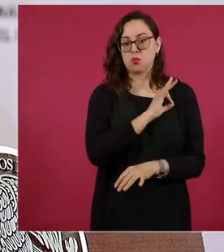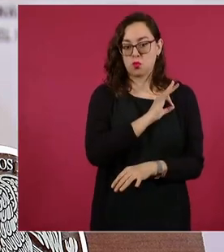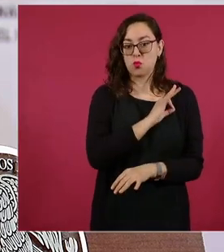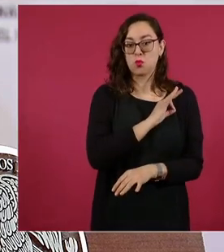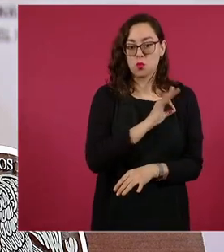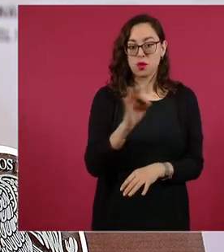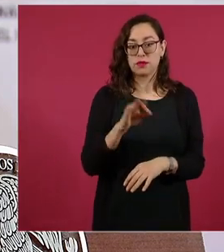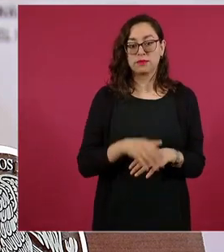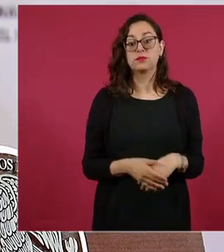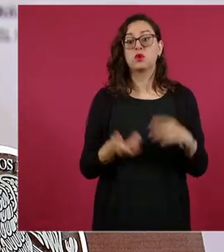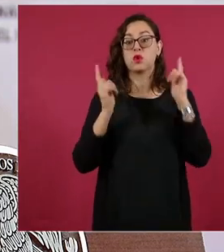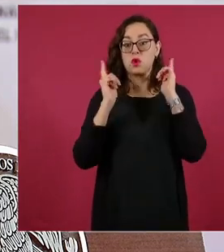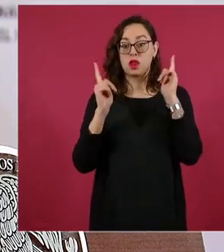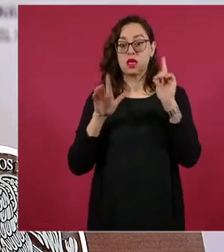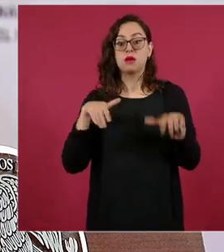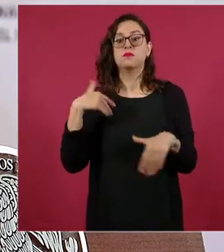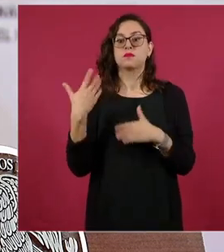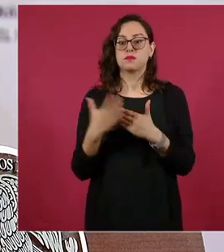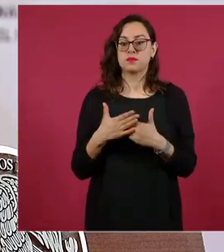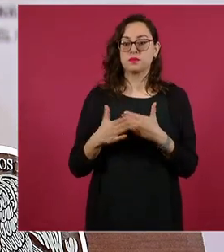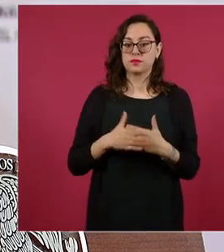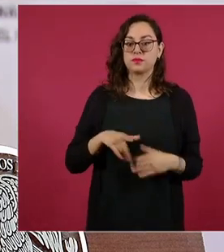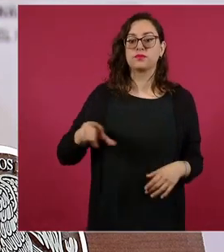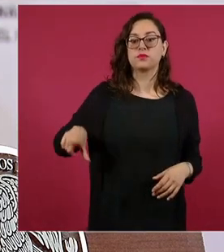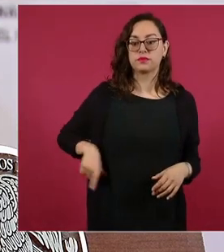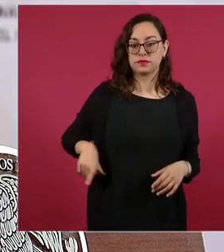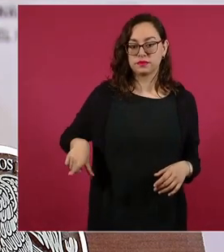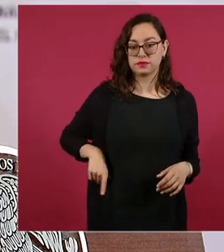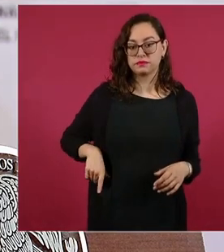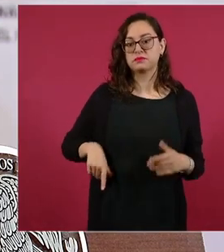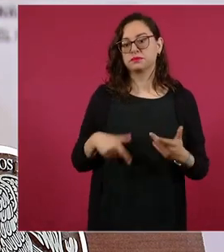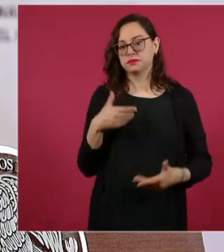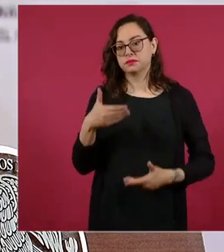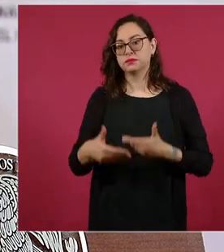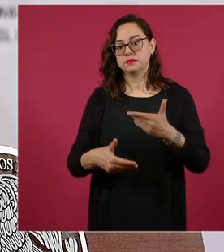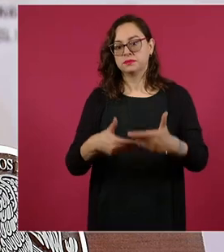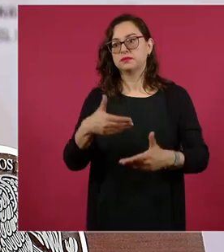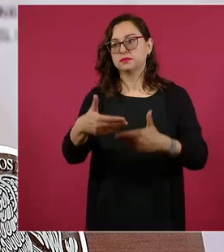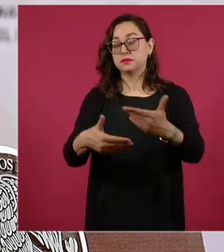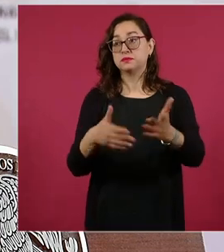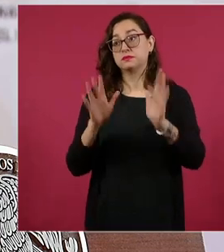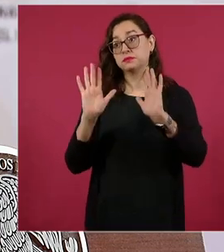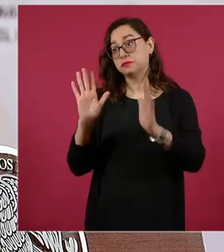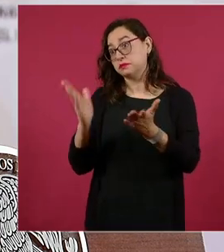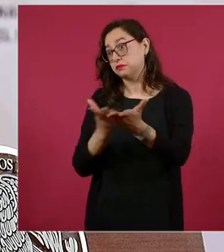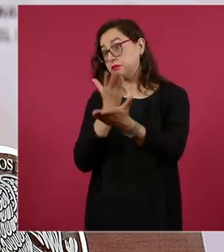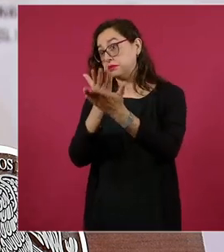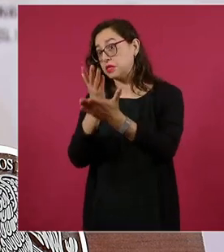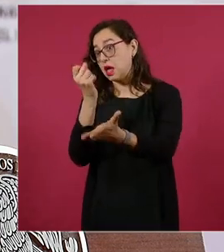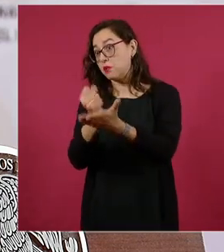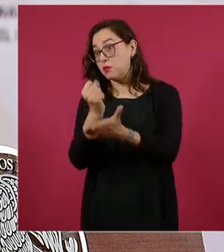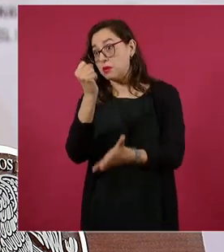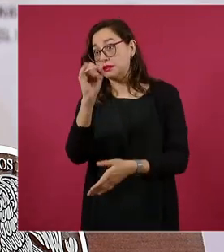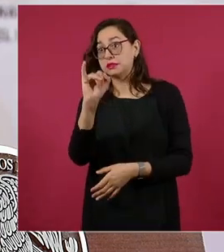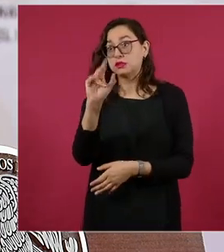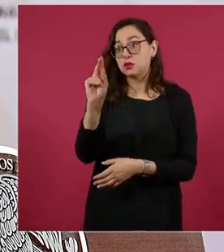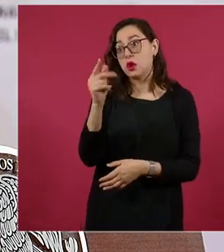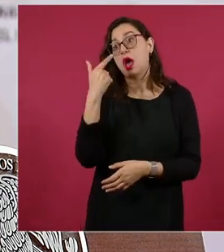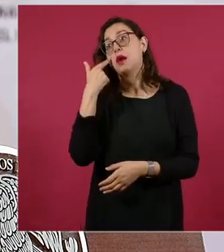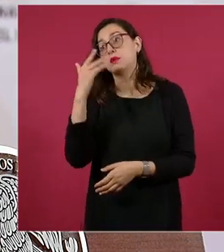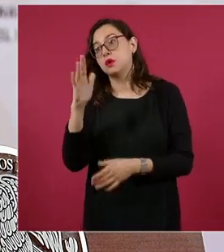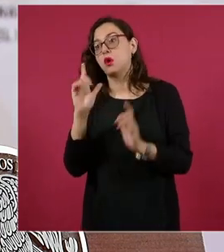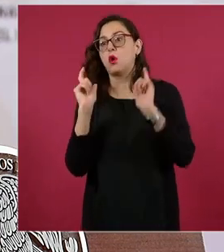llegue después de nosotros y la próxima legislatura esto pueda avanzar al Pleno. Estamos totalmente conscientes que hoy en día